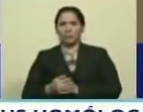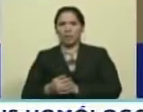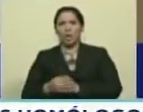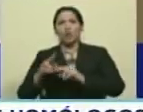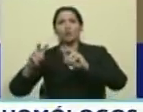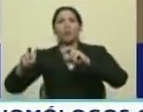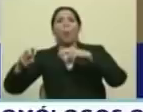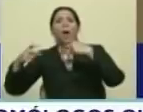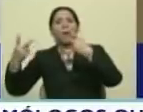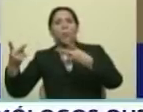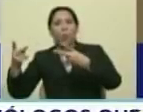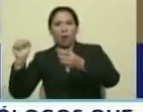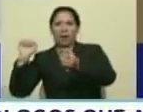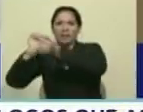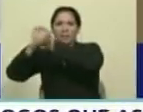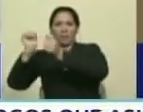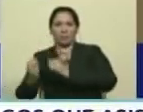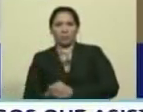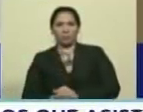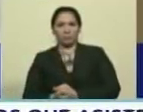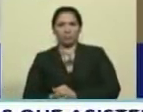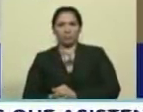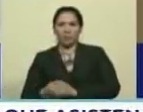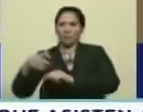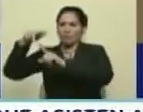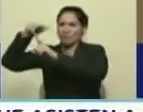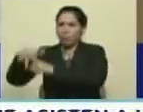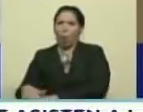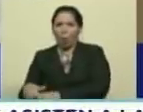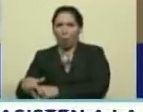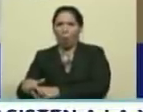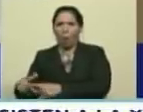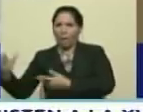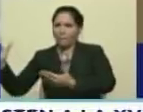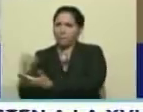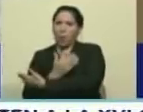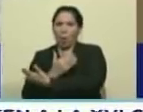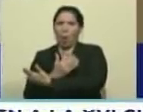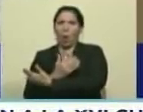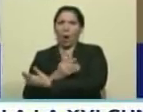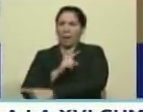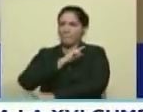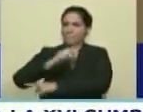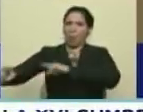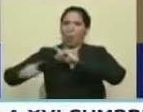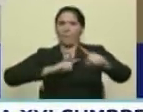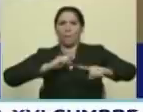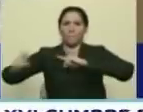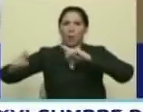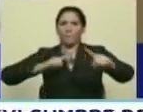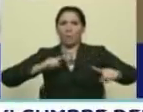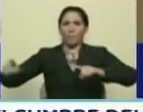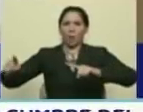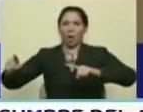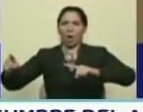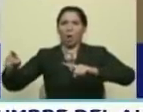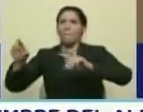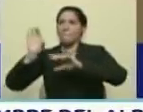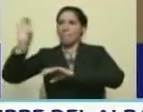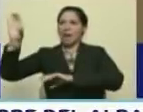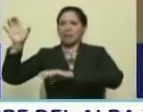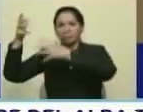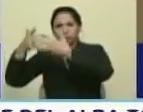esclavismo, de sometimiento al mando hegemónico de los capitales y del